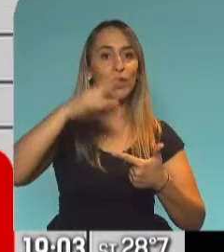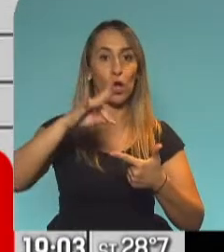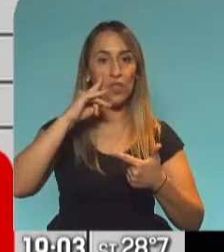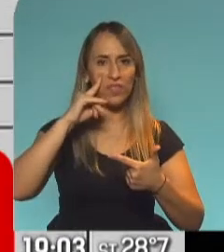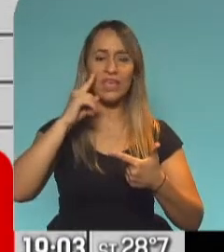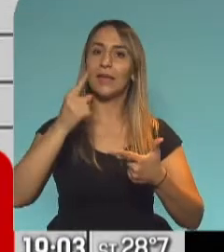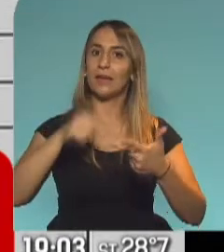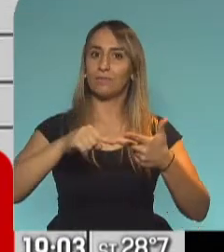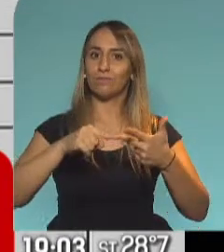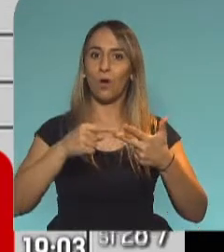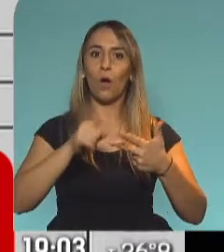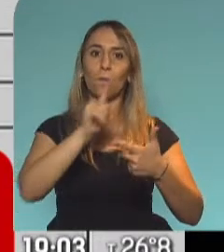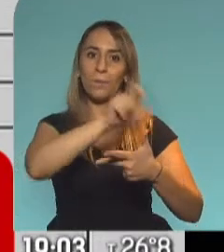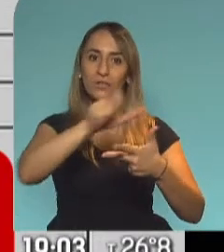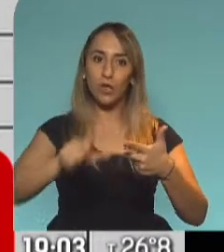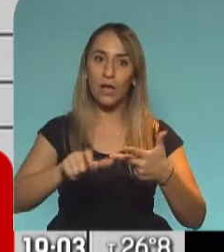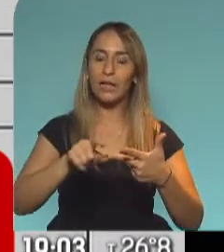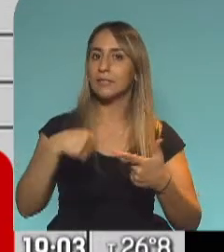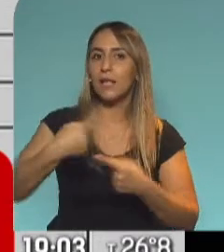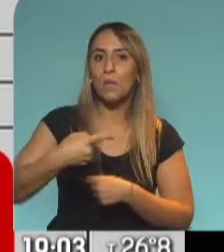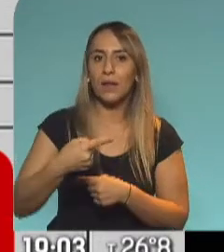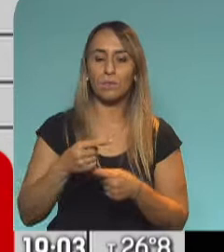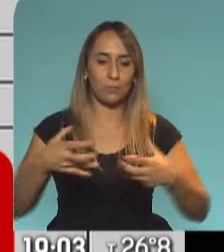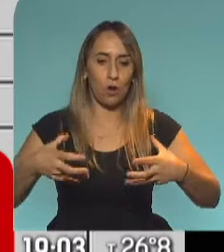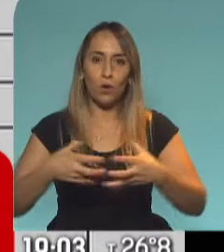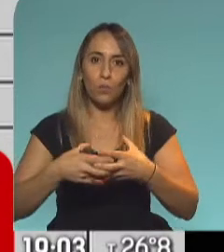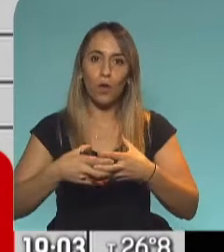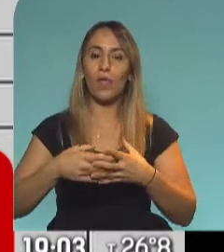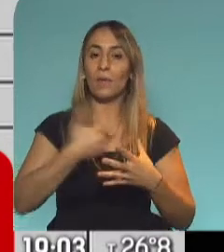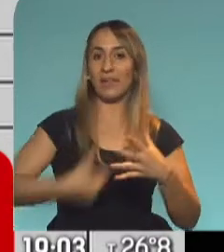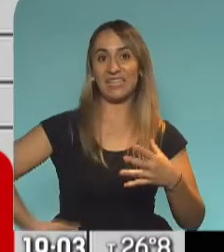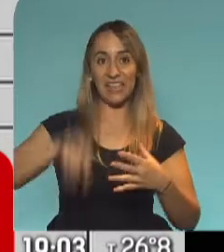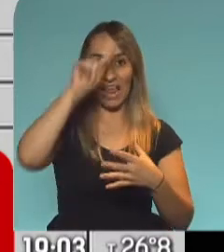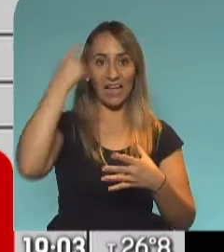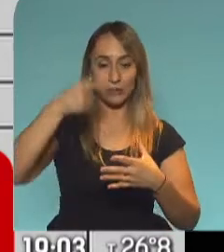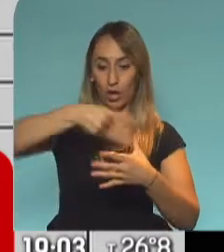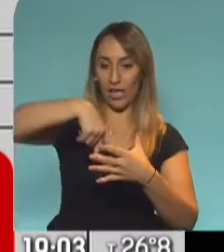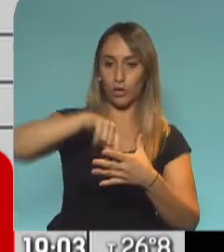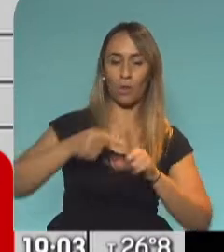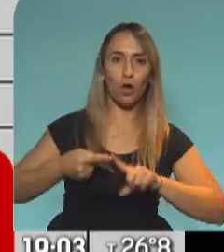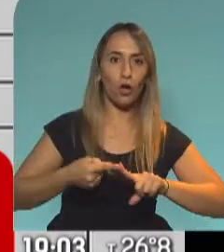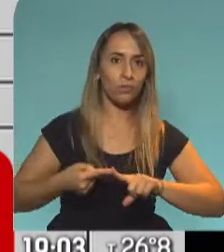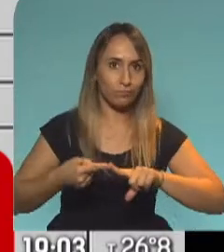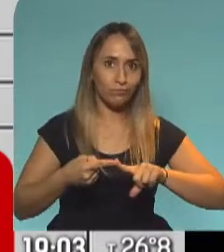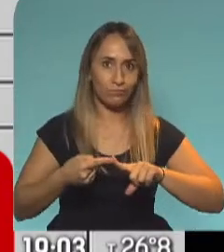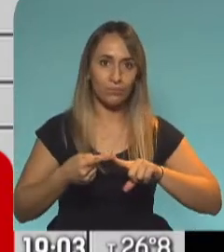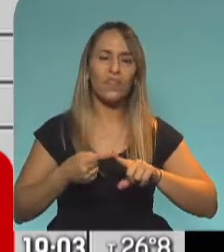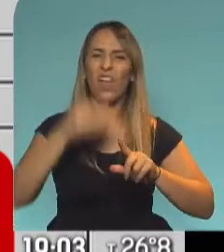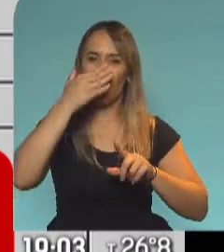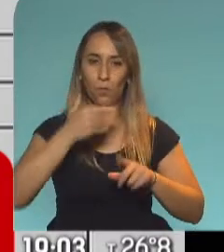personas que están permanentemente en el círculo del presidente de la Nación. E iremos uno por